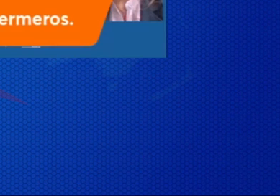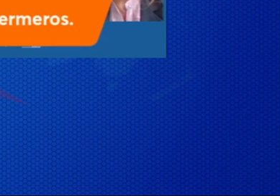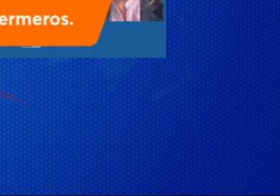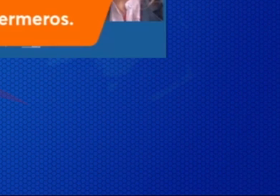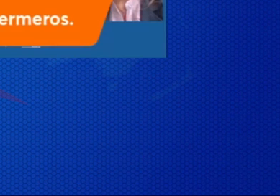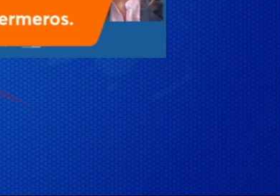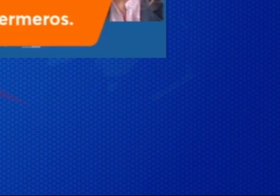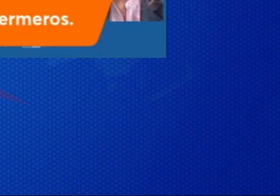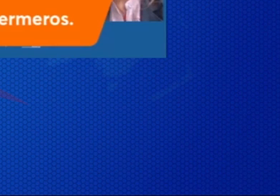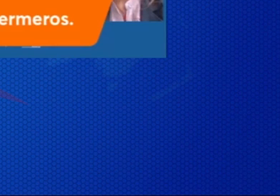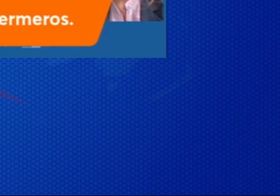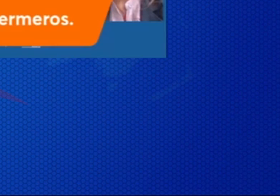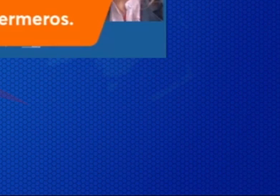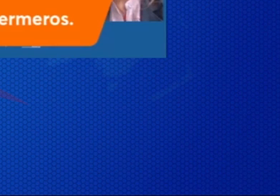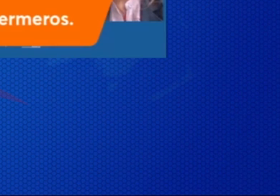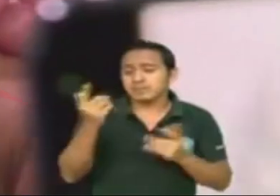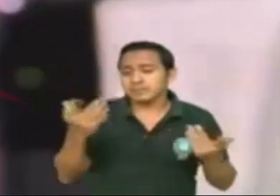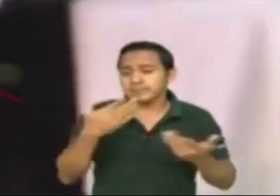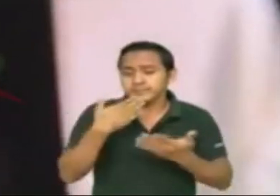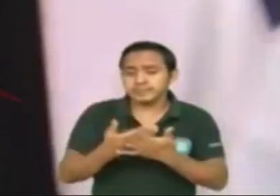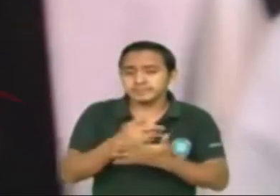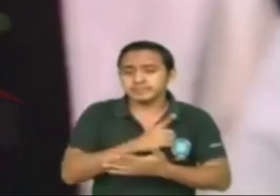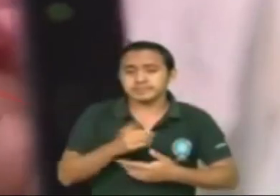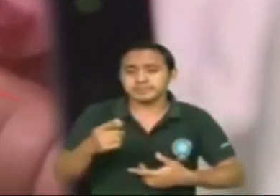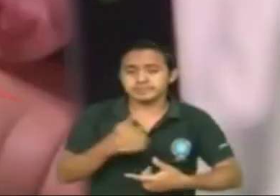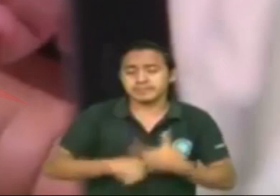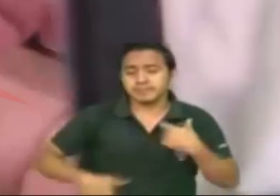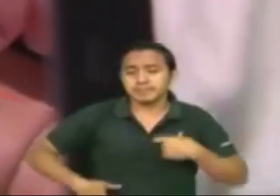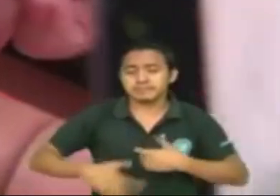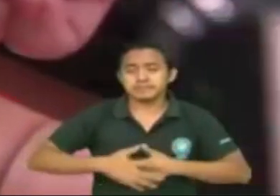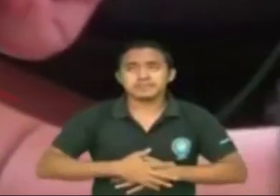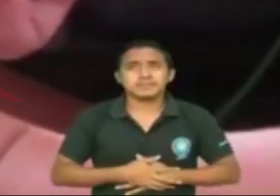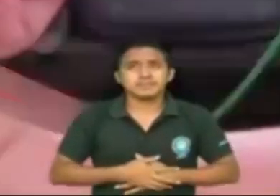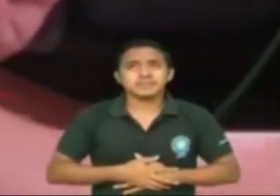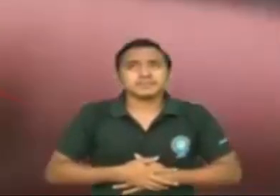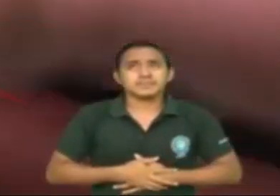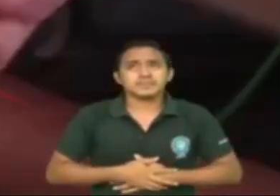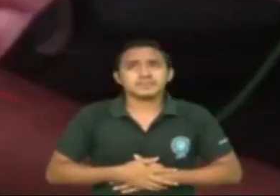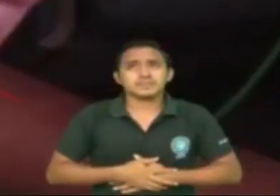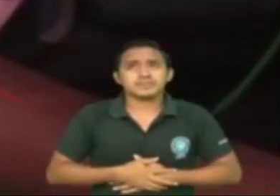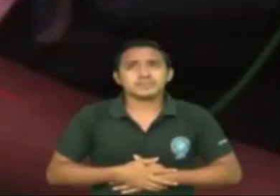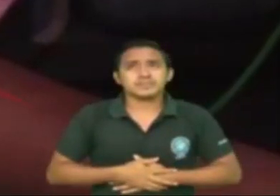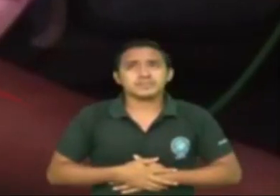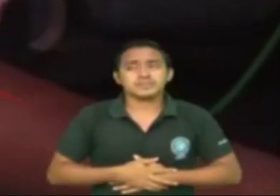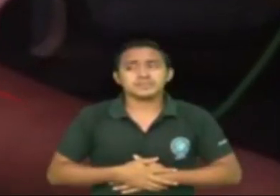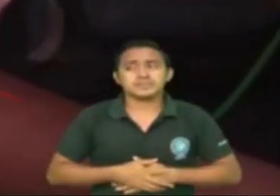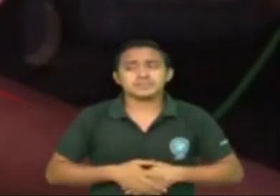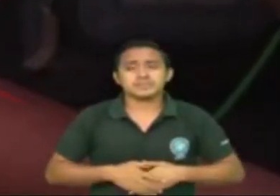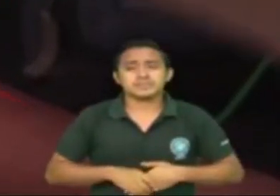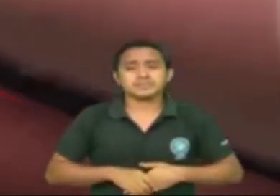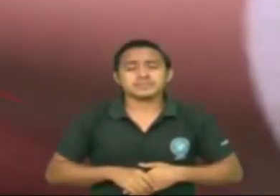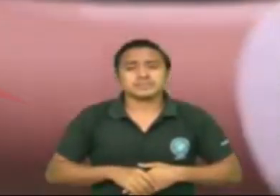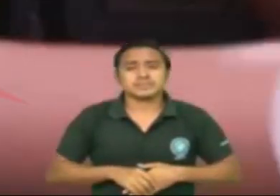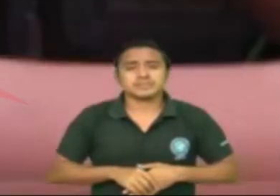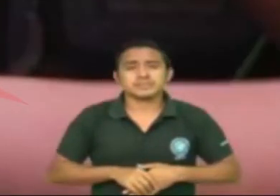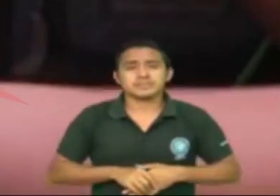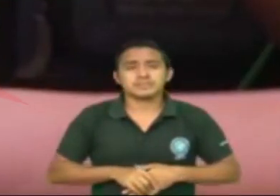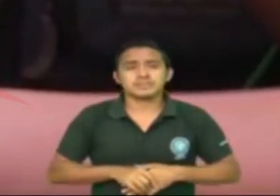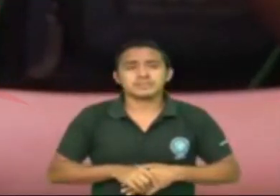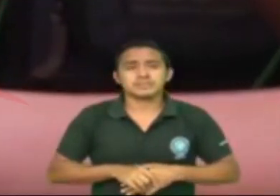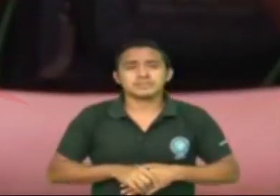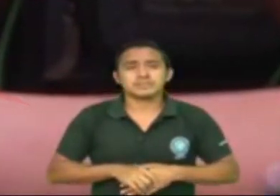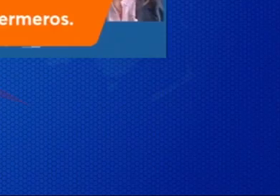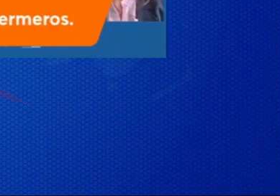proteger e invertir en todas las ocupaciones que participan en la capacidad de preparación y respuesta en las